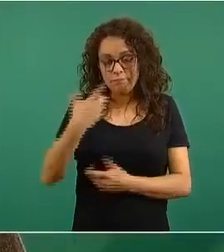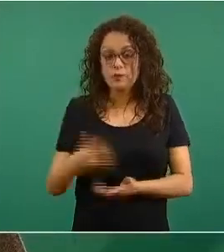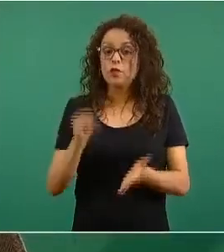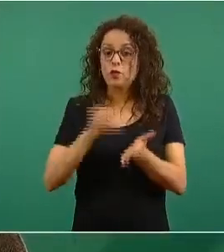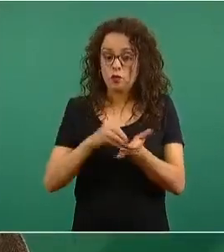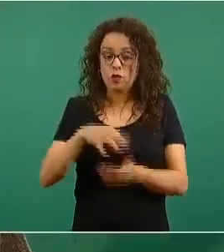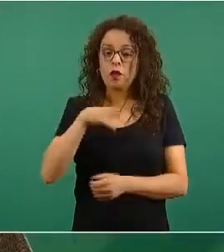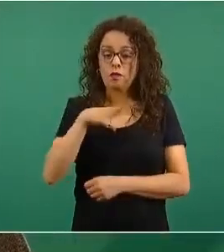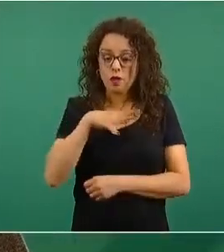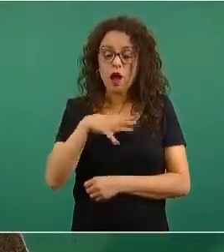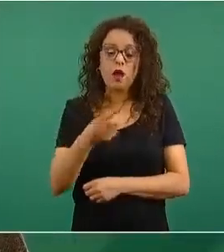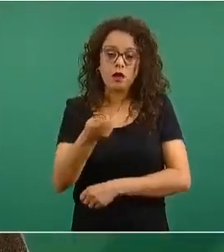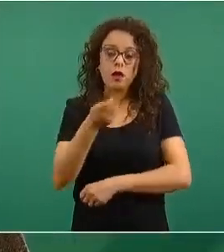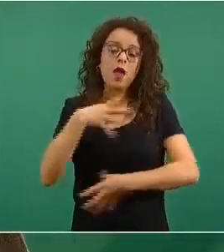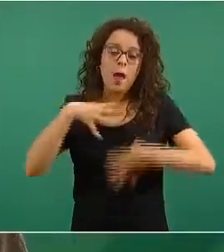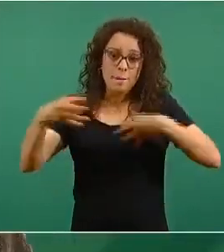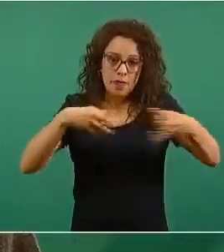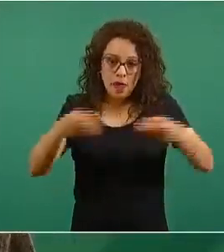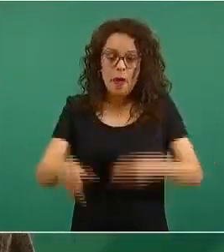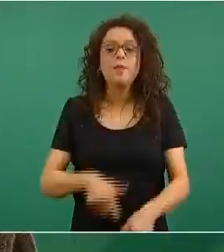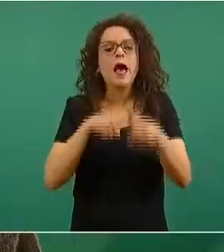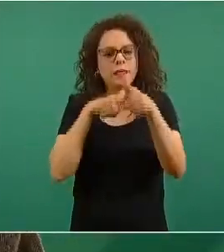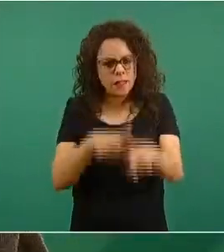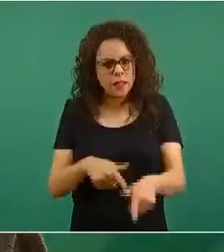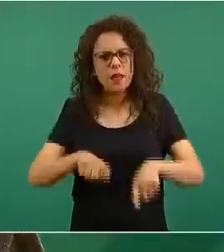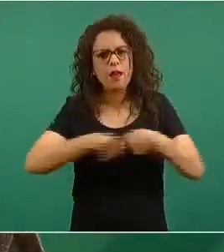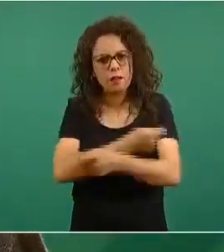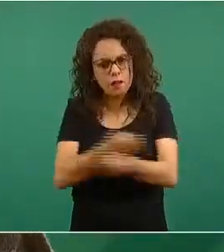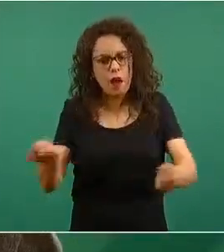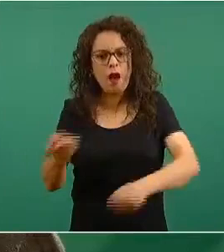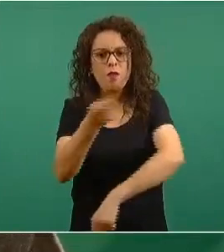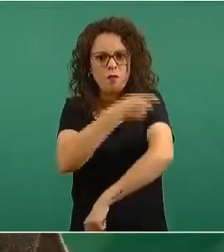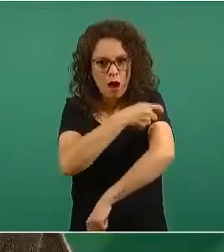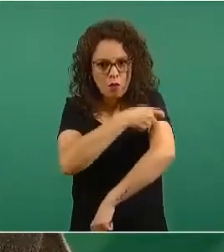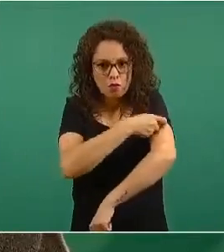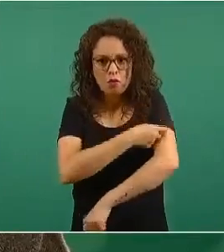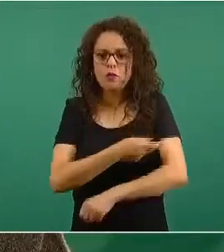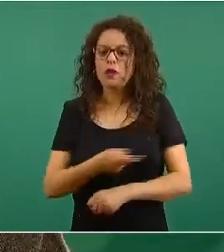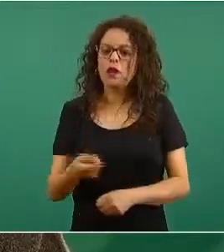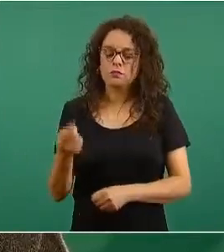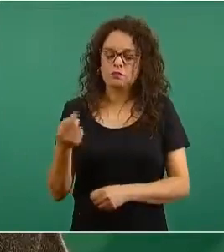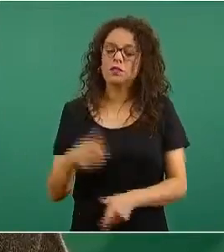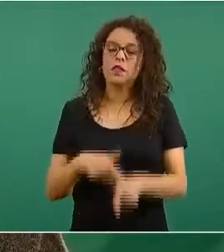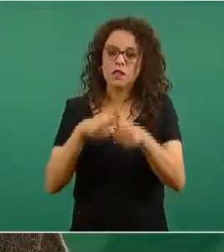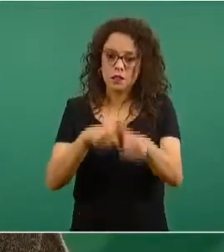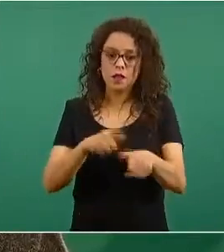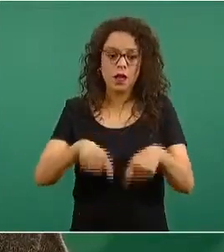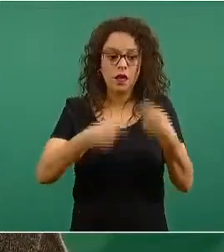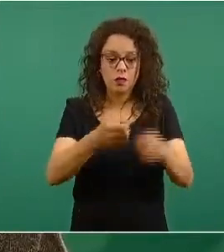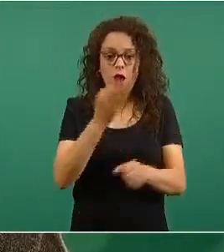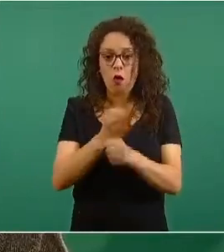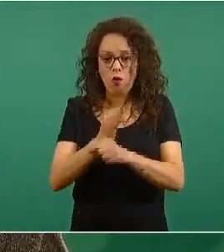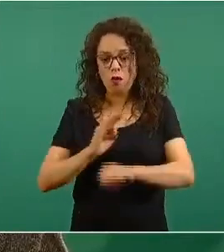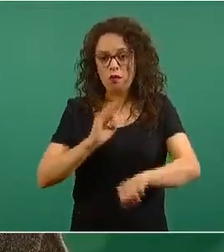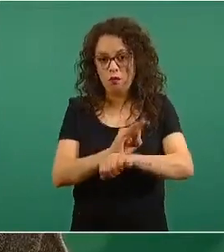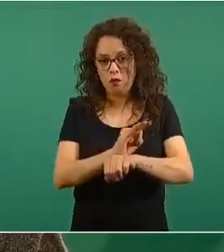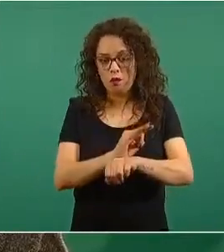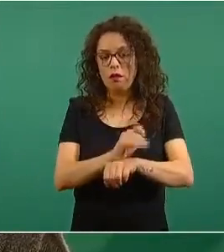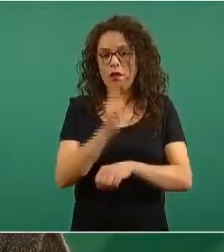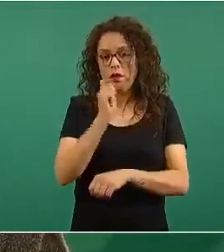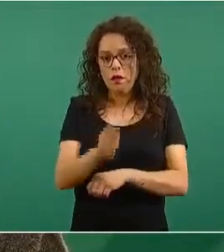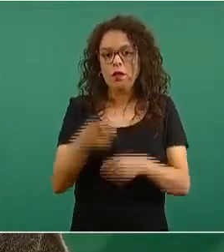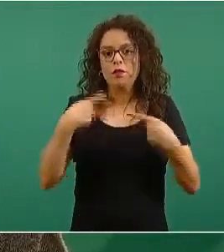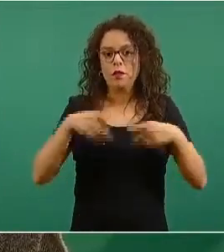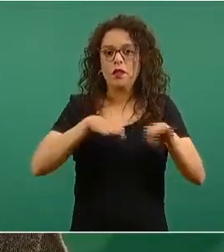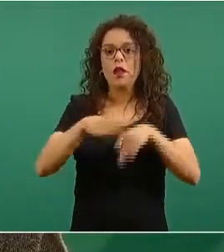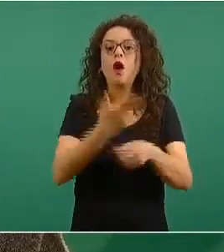seguimos vacunando, seguimos protegiendo por el momento a las personas trabajadoras de la salud y pronto, cuando completemos